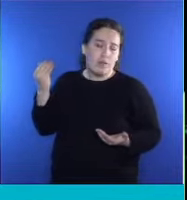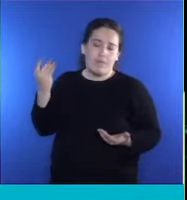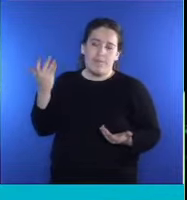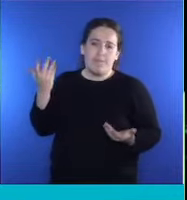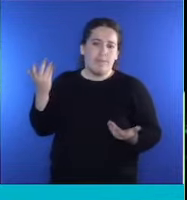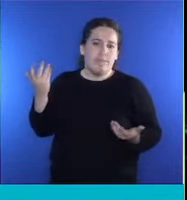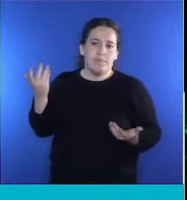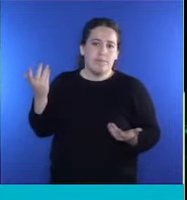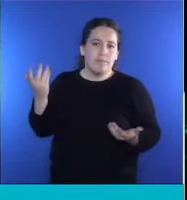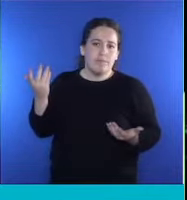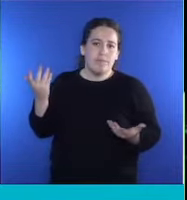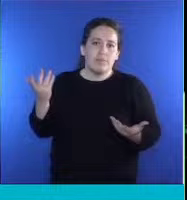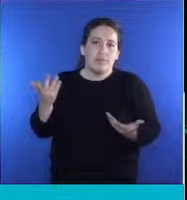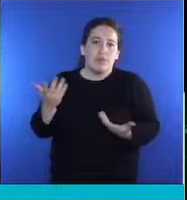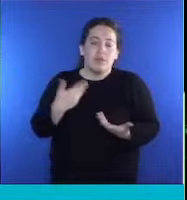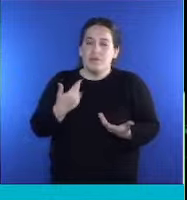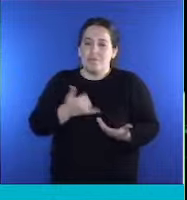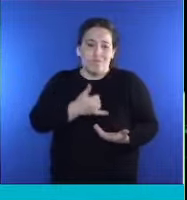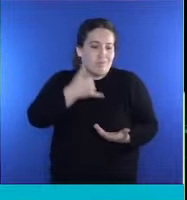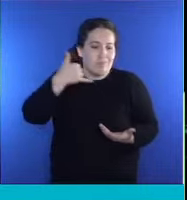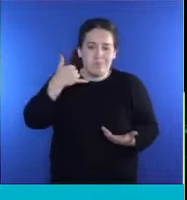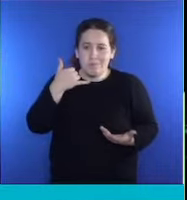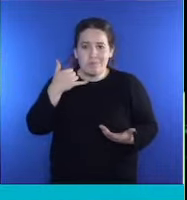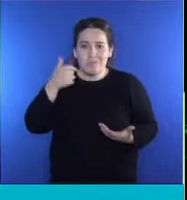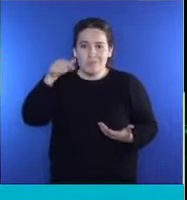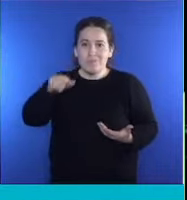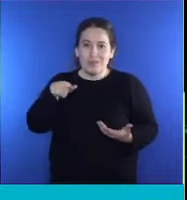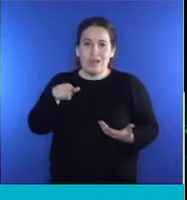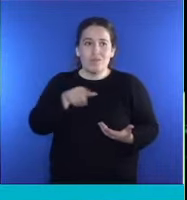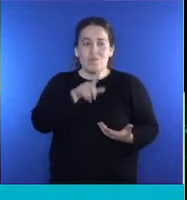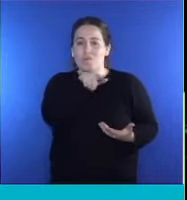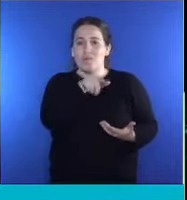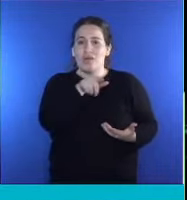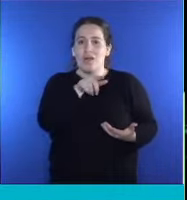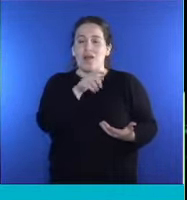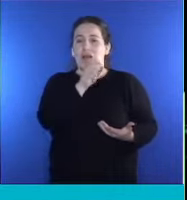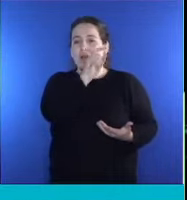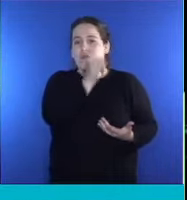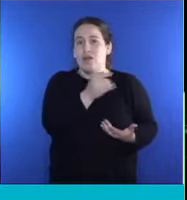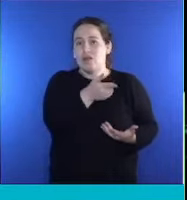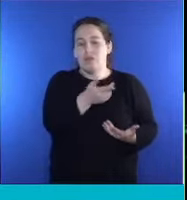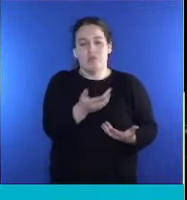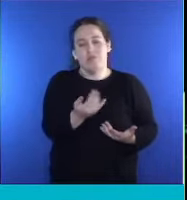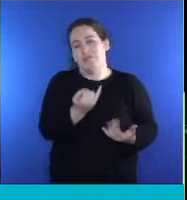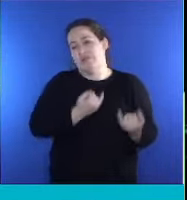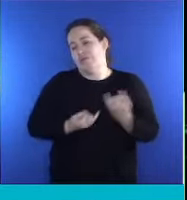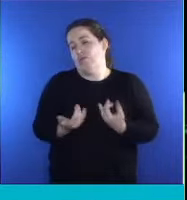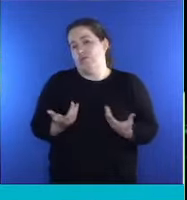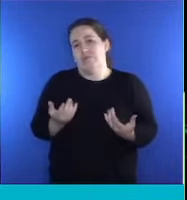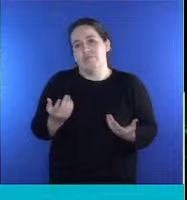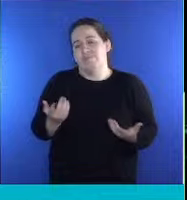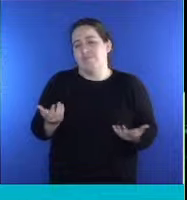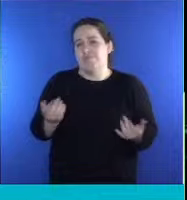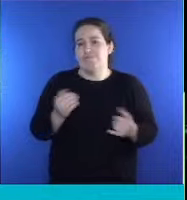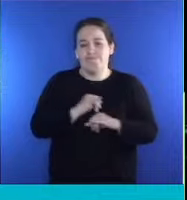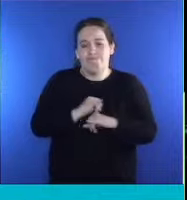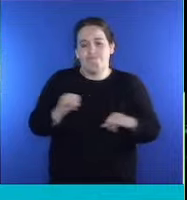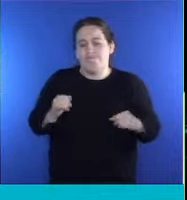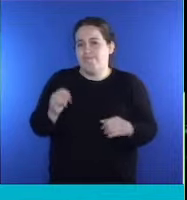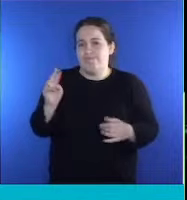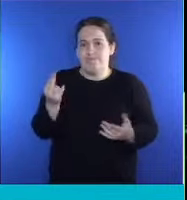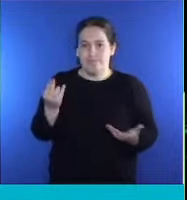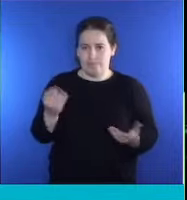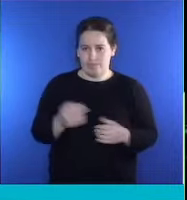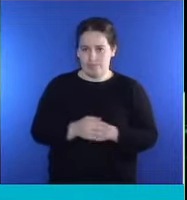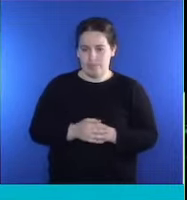pasado me sonó el teléfono era el Flaco y bueno con la triste noticia No yo